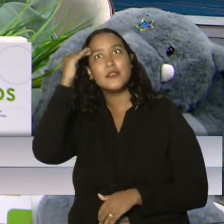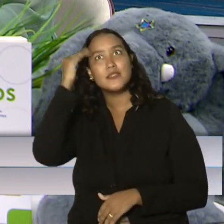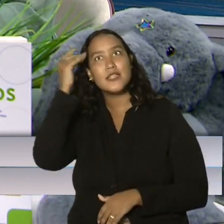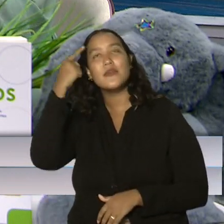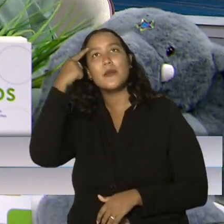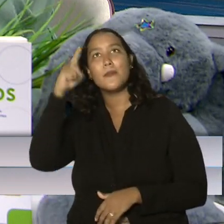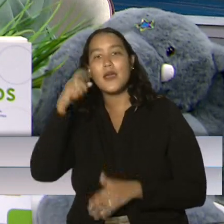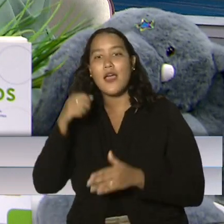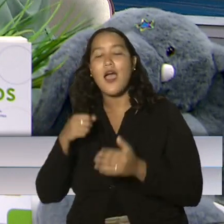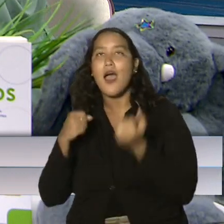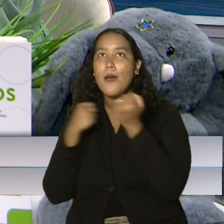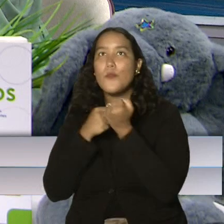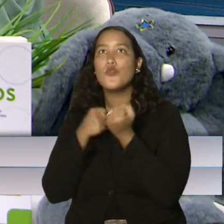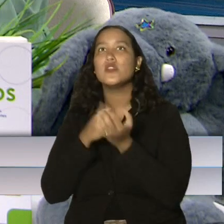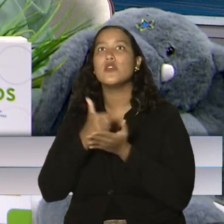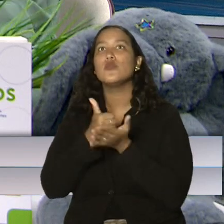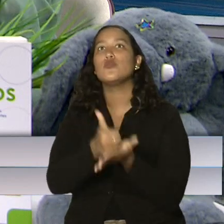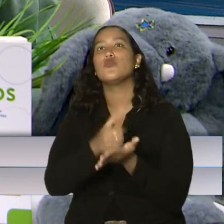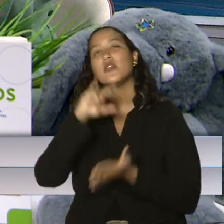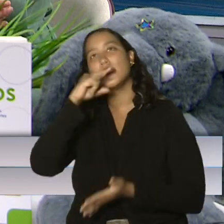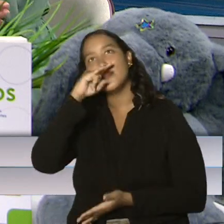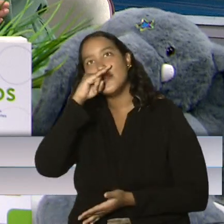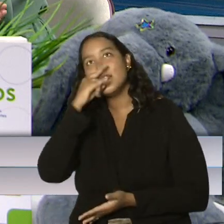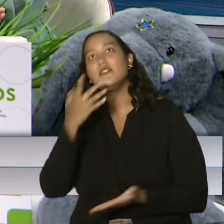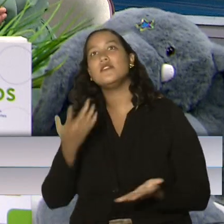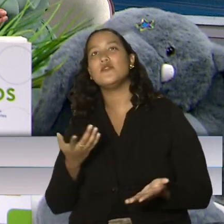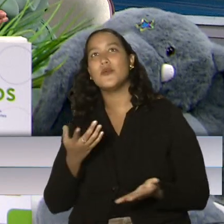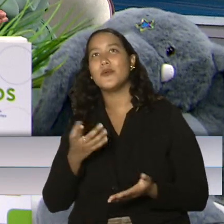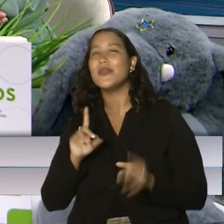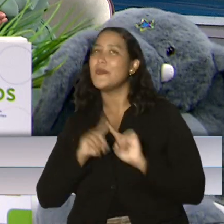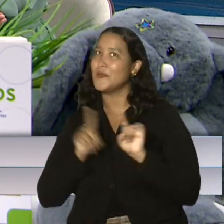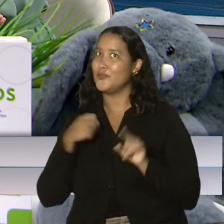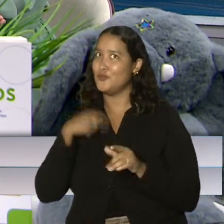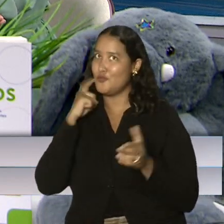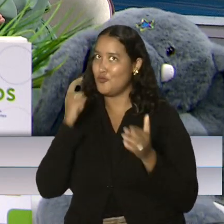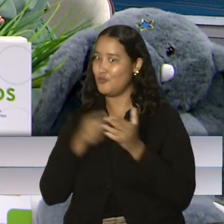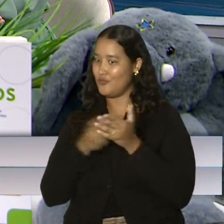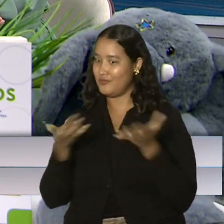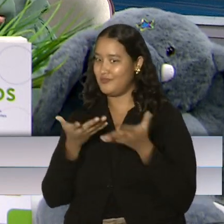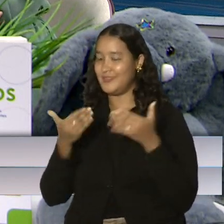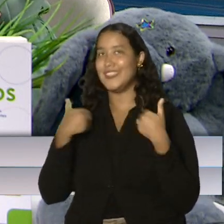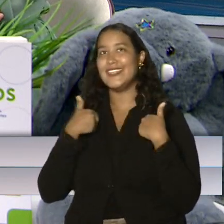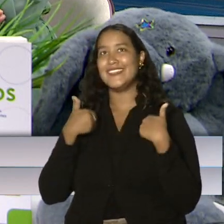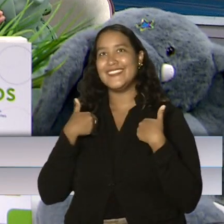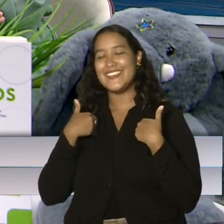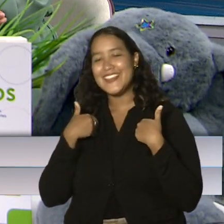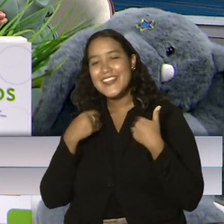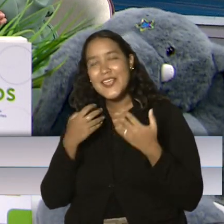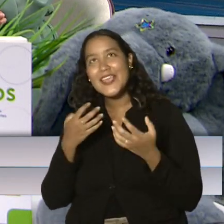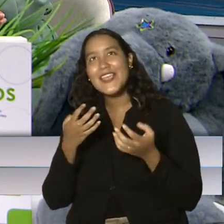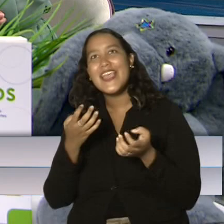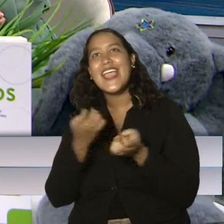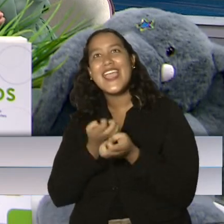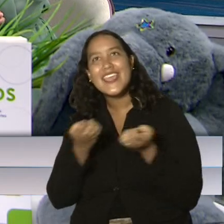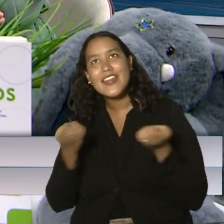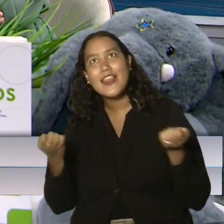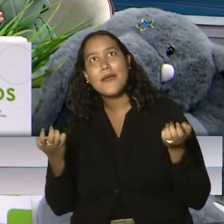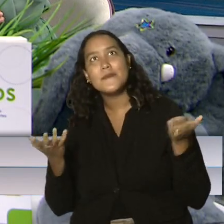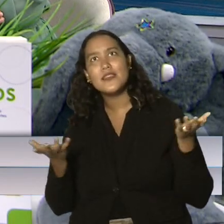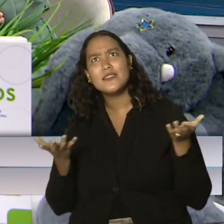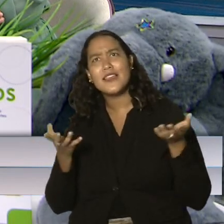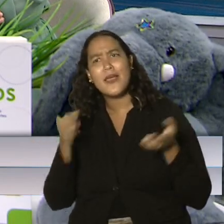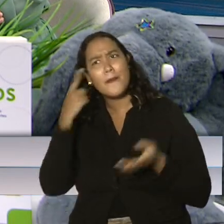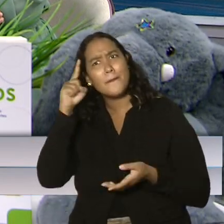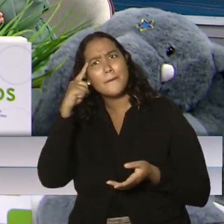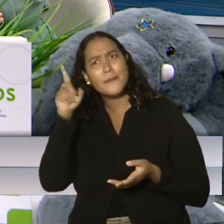trabajar mamá papá y cuidador abuelita pero veo que aquí tienes una herramienta que me pareció bien curiosa que eso